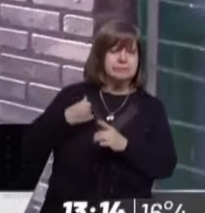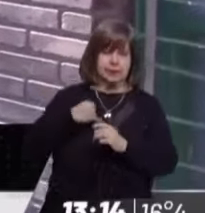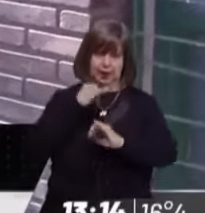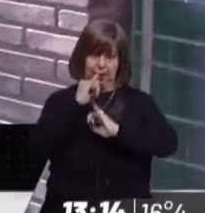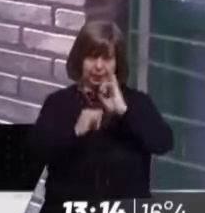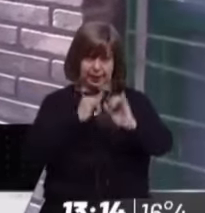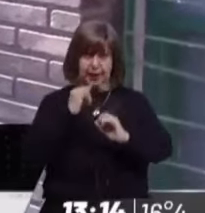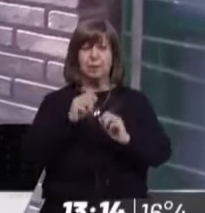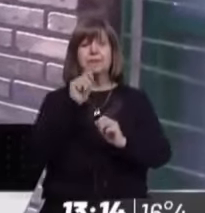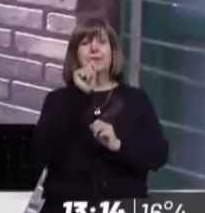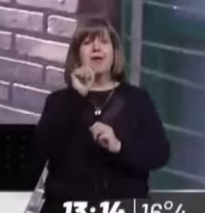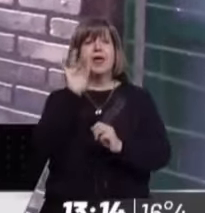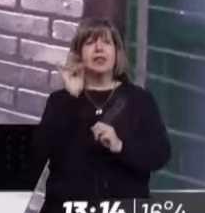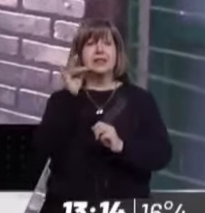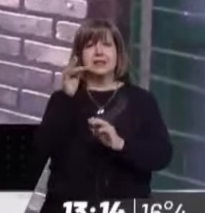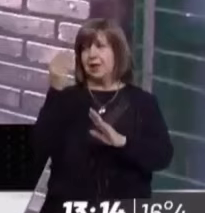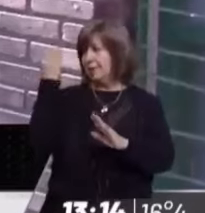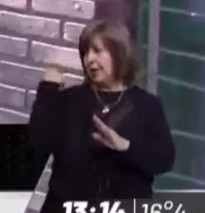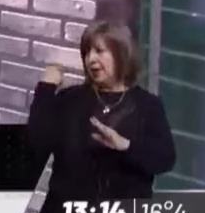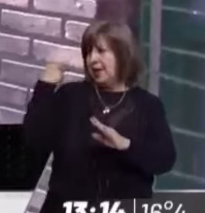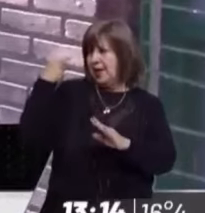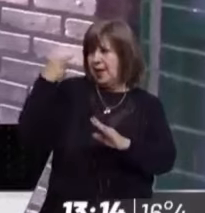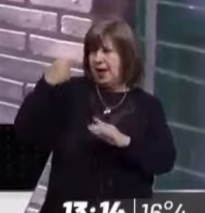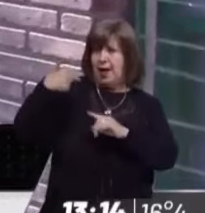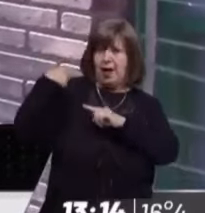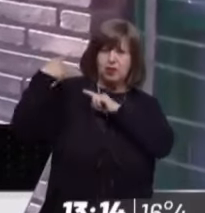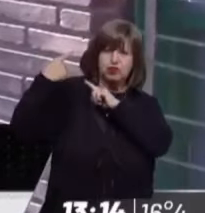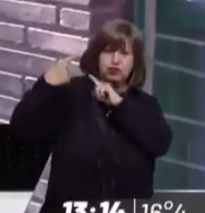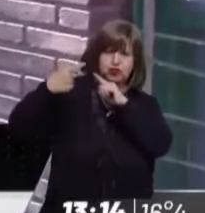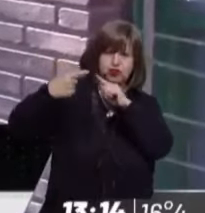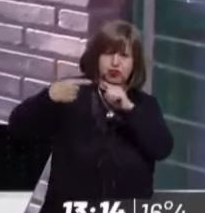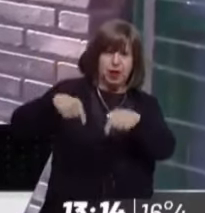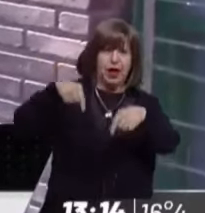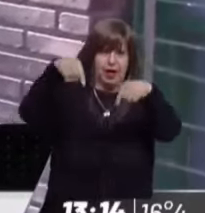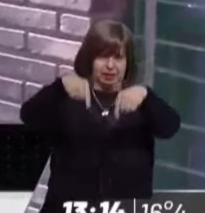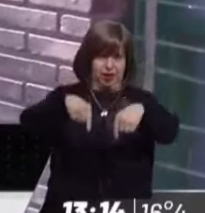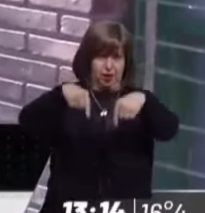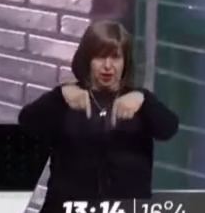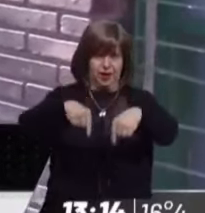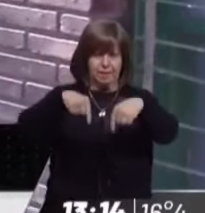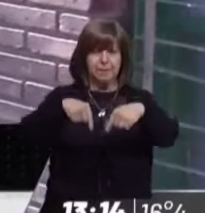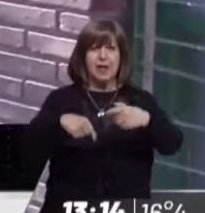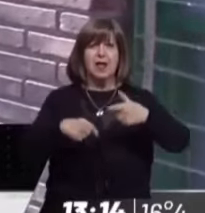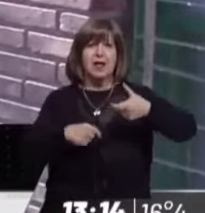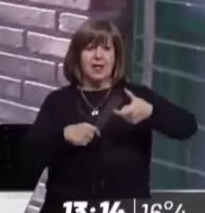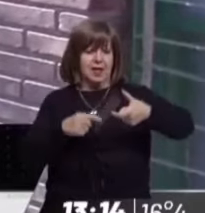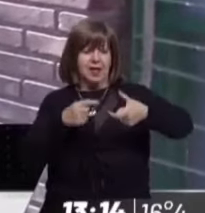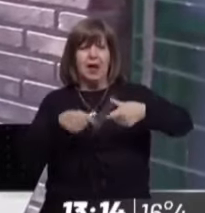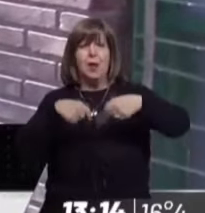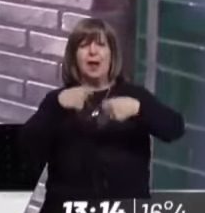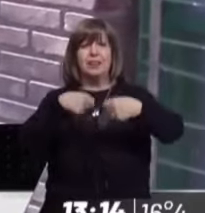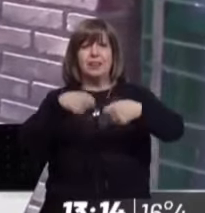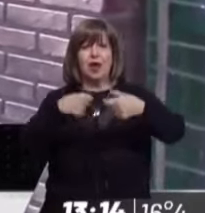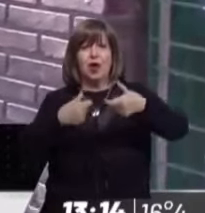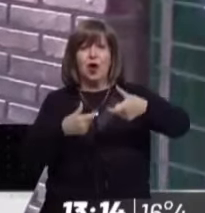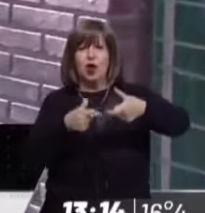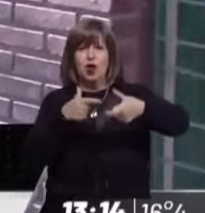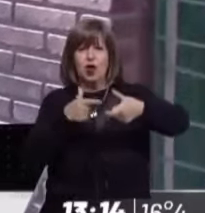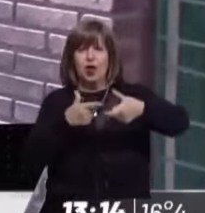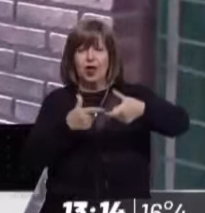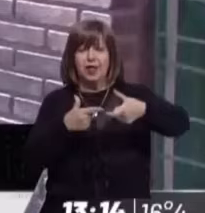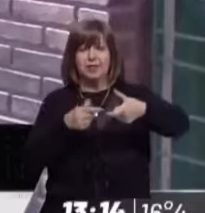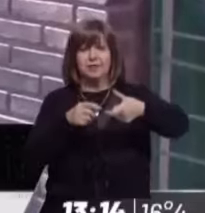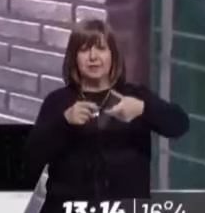ocurriendo desde el mes de diciembre, pero la verdad es que no se resuelve y cada vez crece más. Están faltando los insumos básicos que tienen que